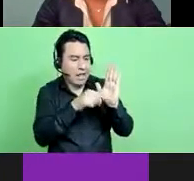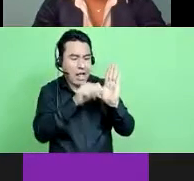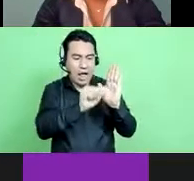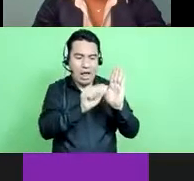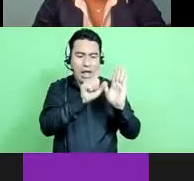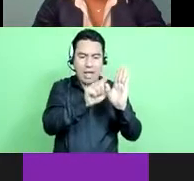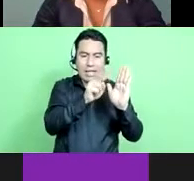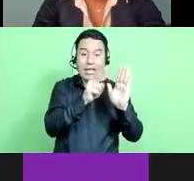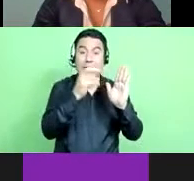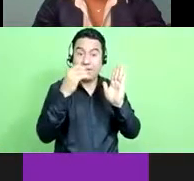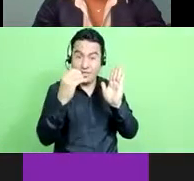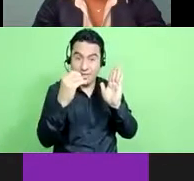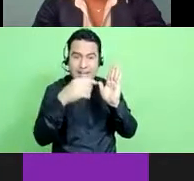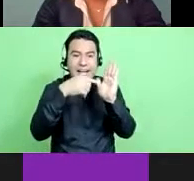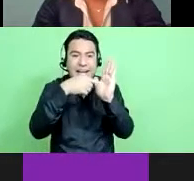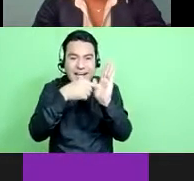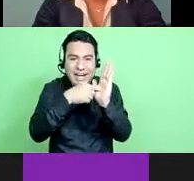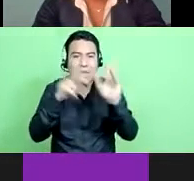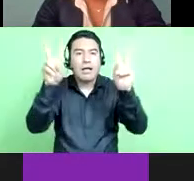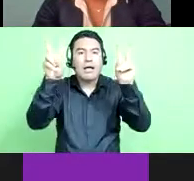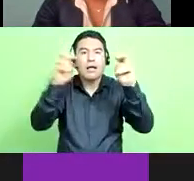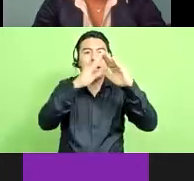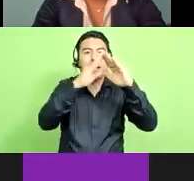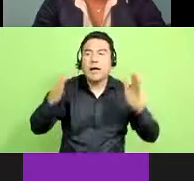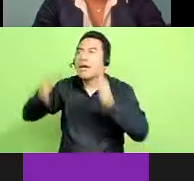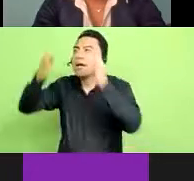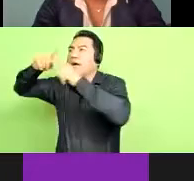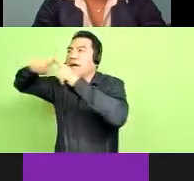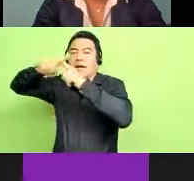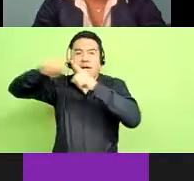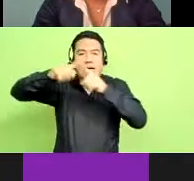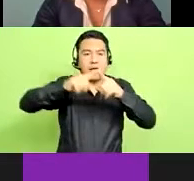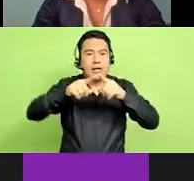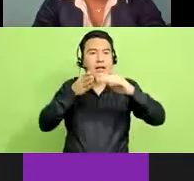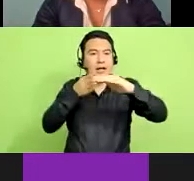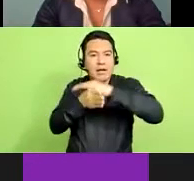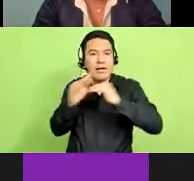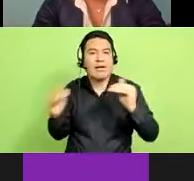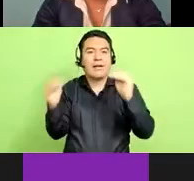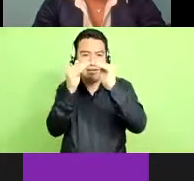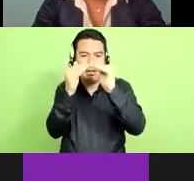120 accesibilidad universal en edificaciones